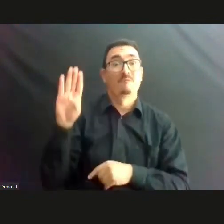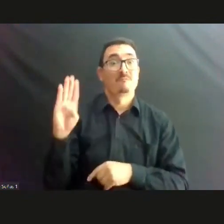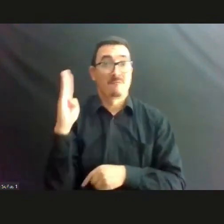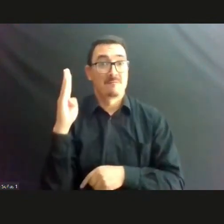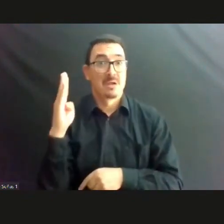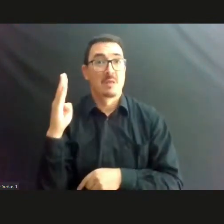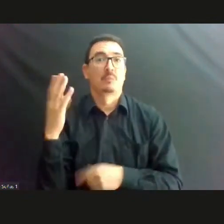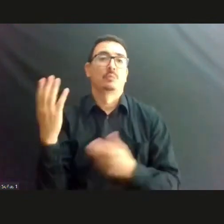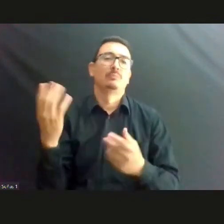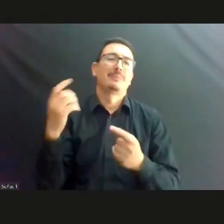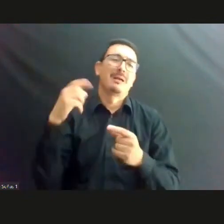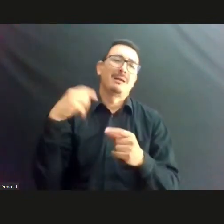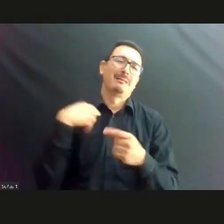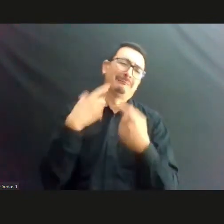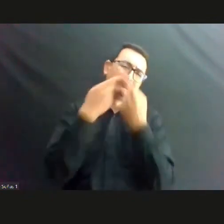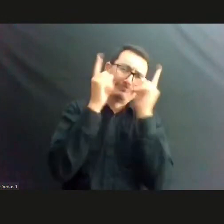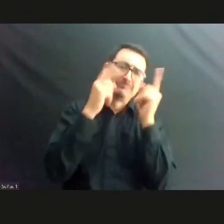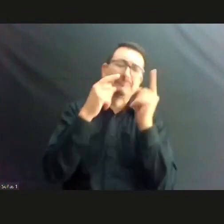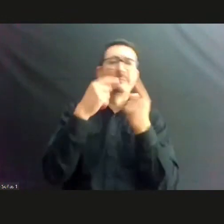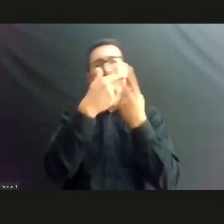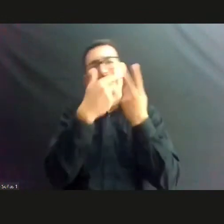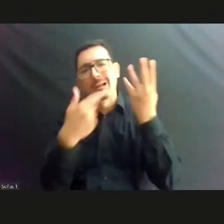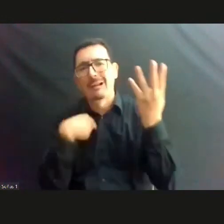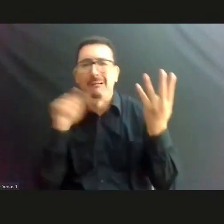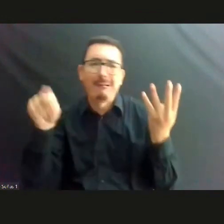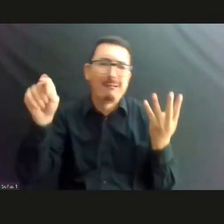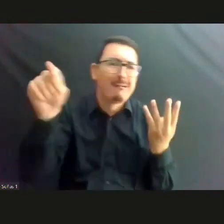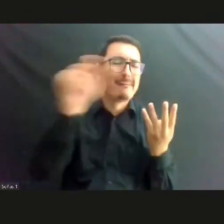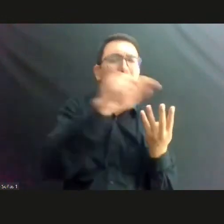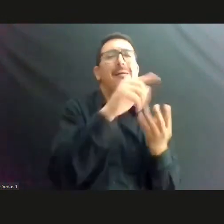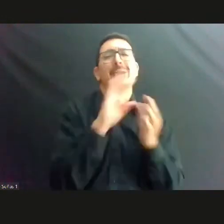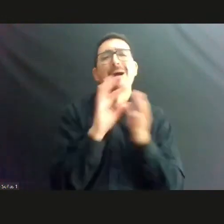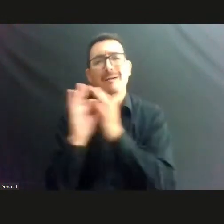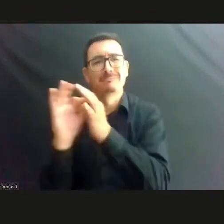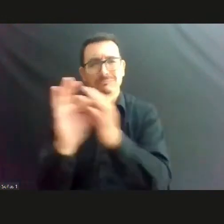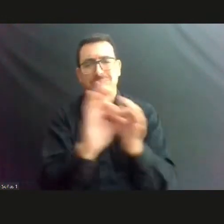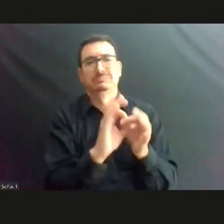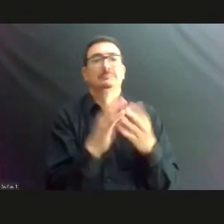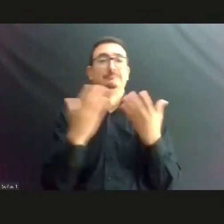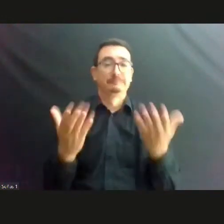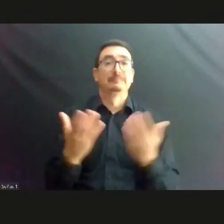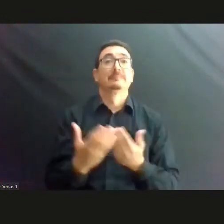las diferentes instituciones, y desearles